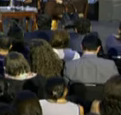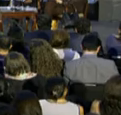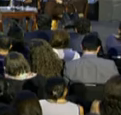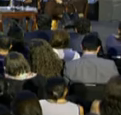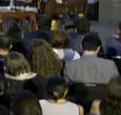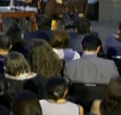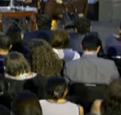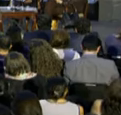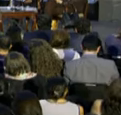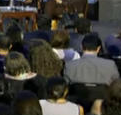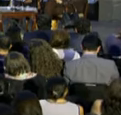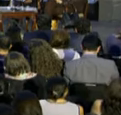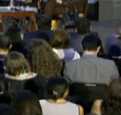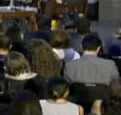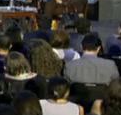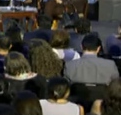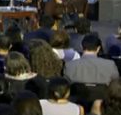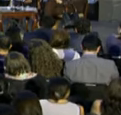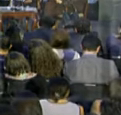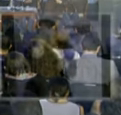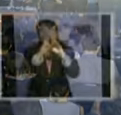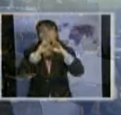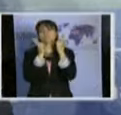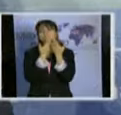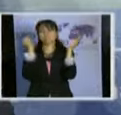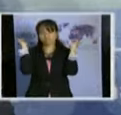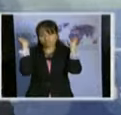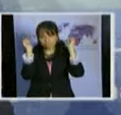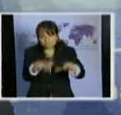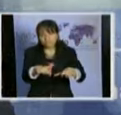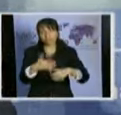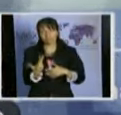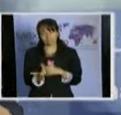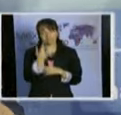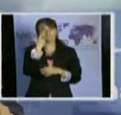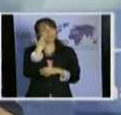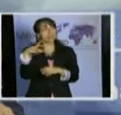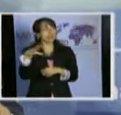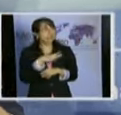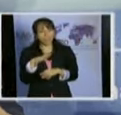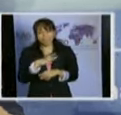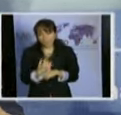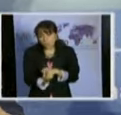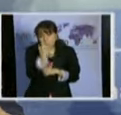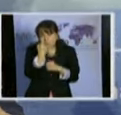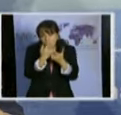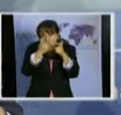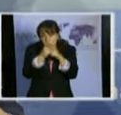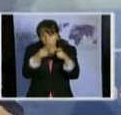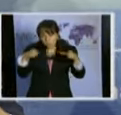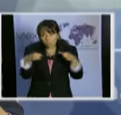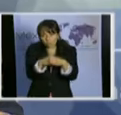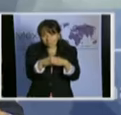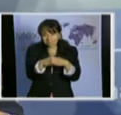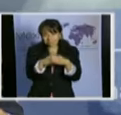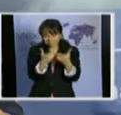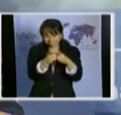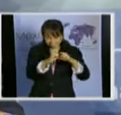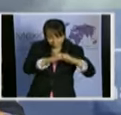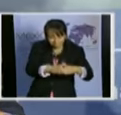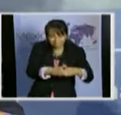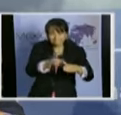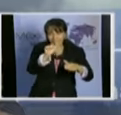mejoría, en el perfeccionamiento de los programas de desarrollo. Hay una organización civil, pero yo creo que hay que citarla